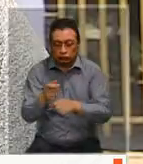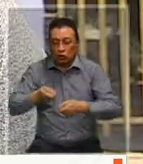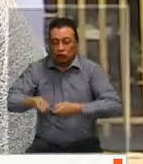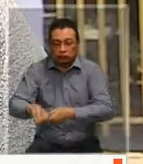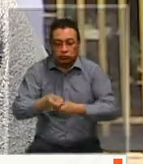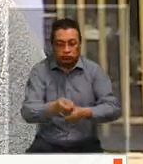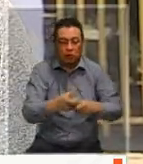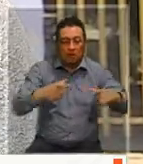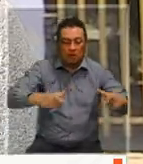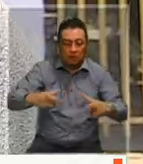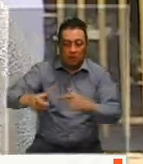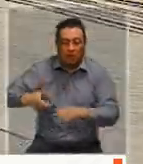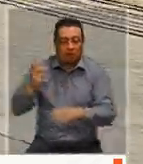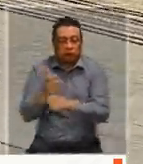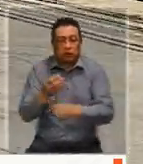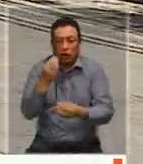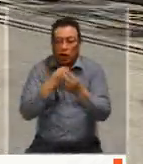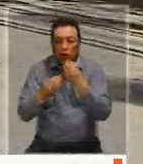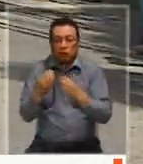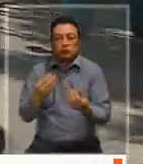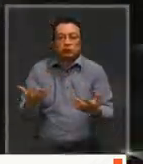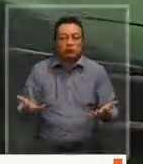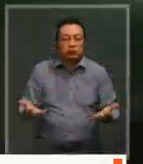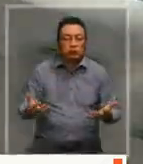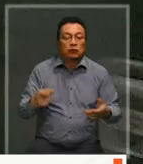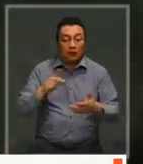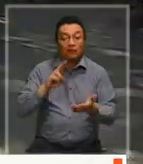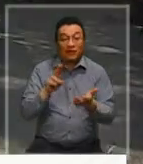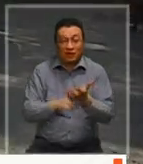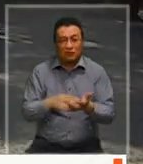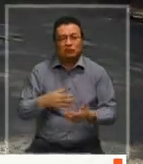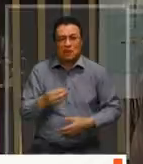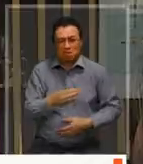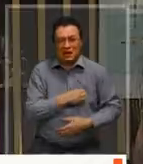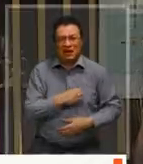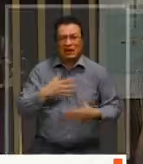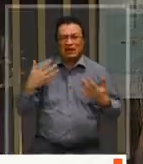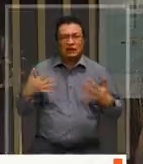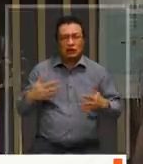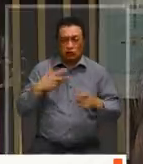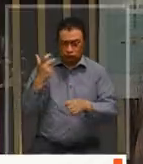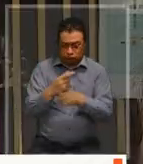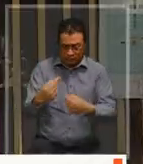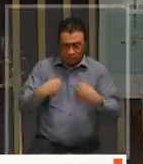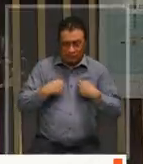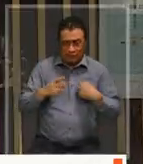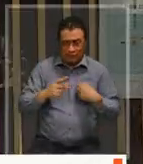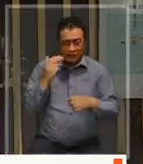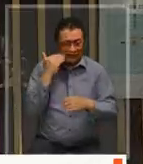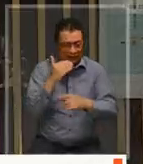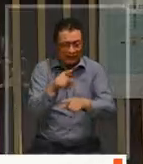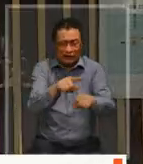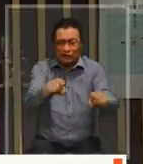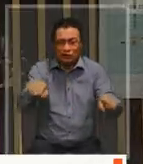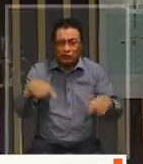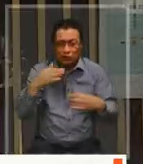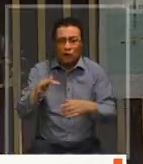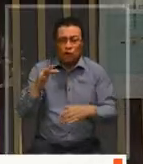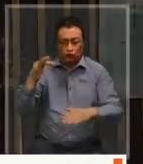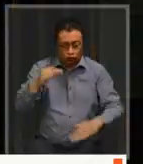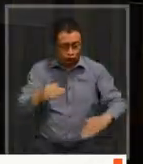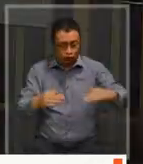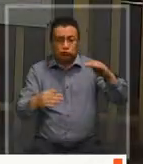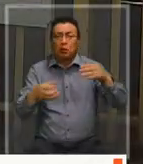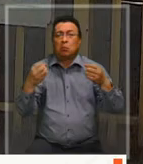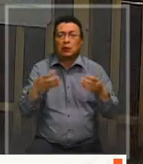cerrar la losa para que los niños comieran de verdad es una pena gigante porque no nos roban a nosotros le roban a los mismos niños que van a hacer un futuro en